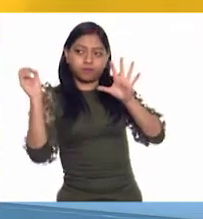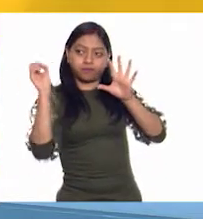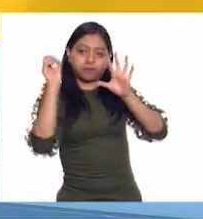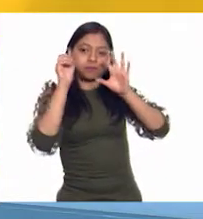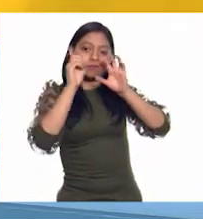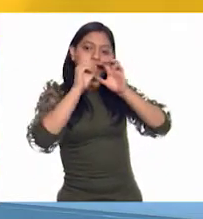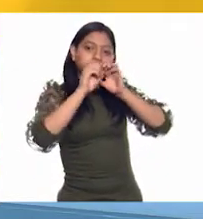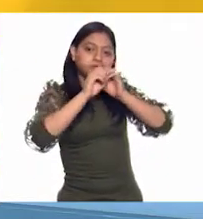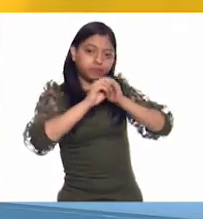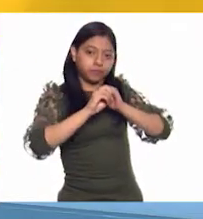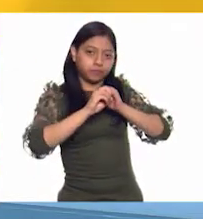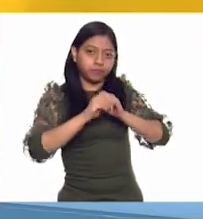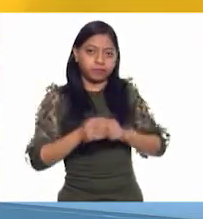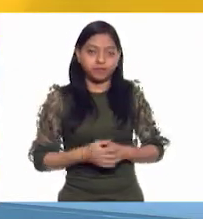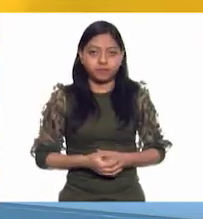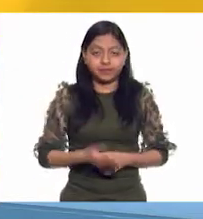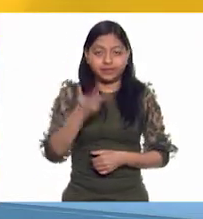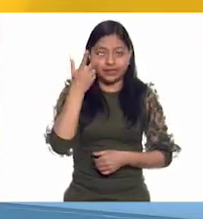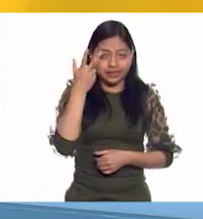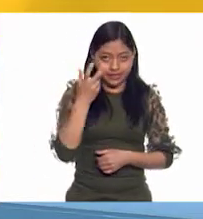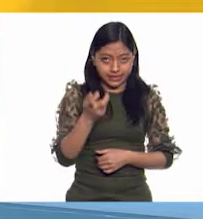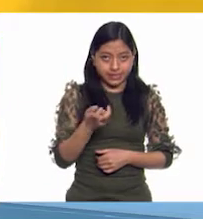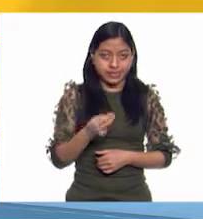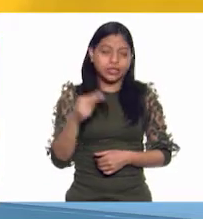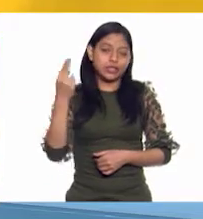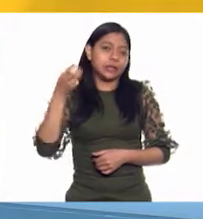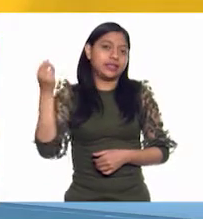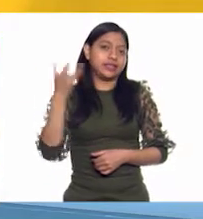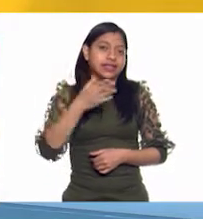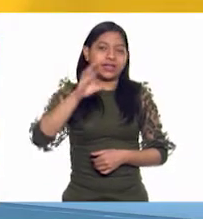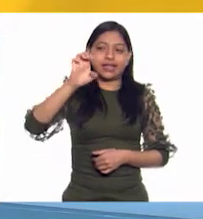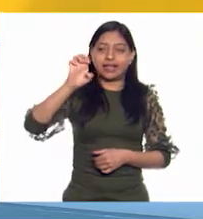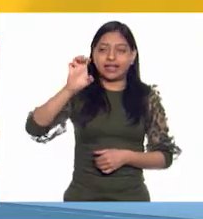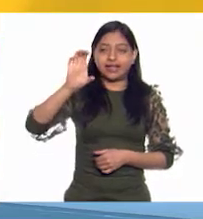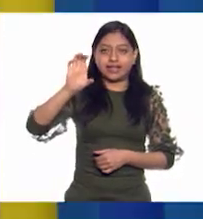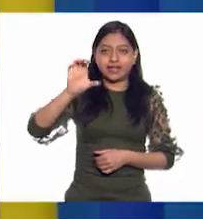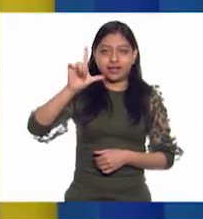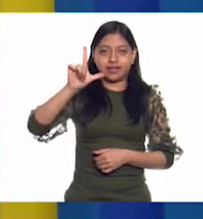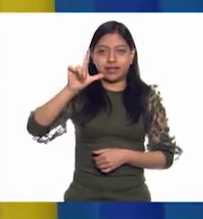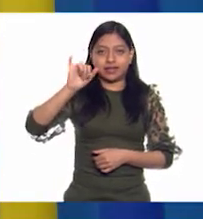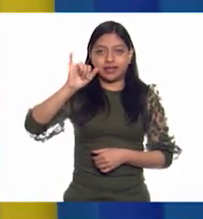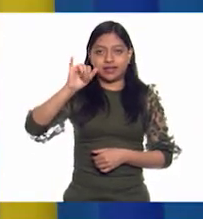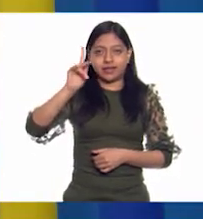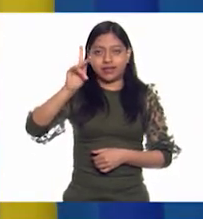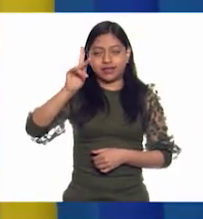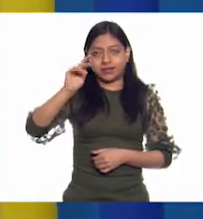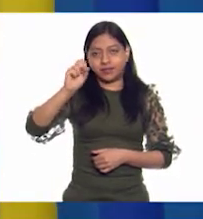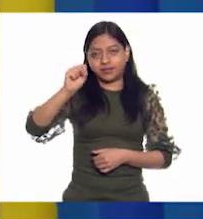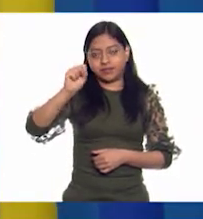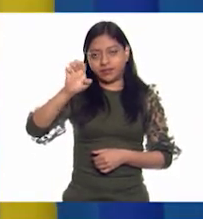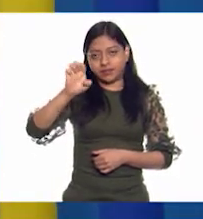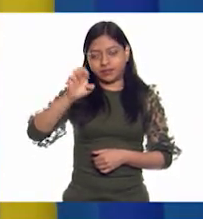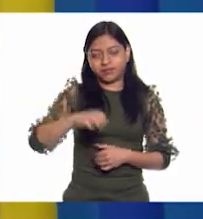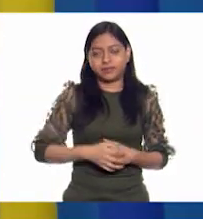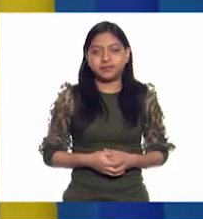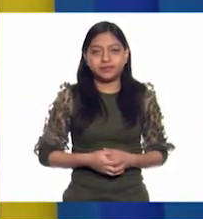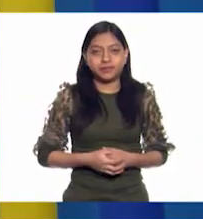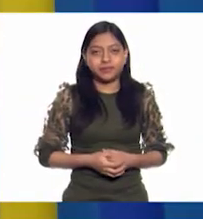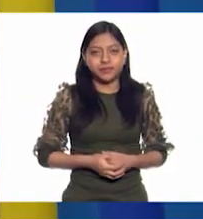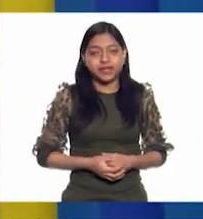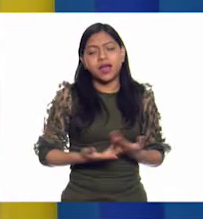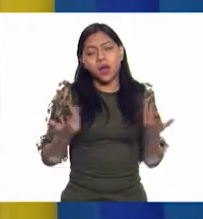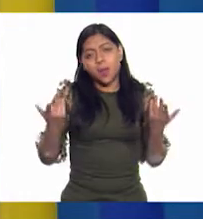Tierra sobre la Luna. Y a esos fenómenos se les conoce como eclipses. Tienes razón. Eclipse de